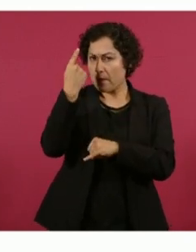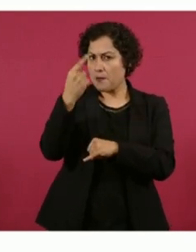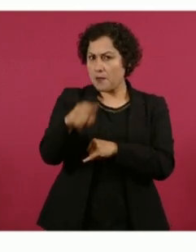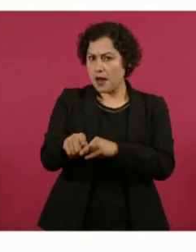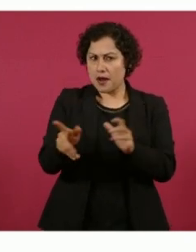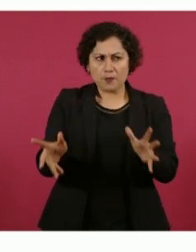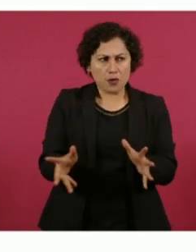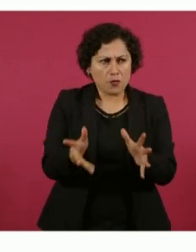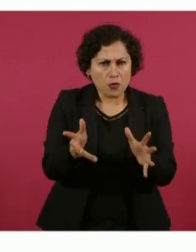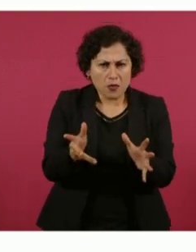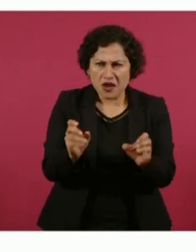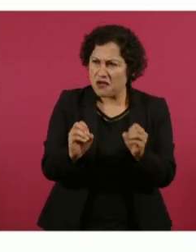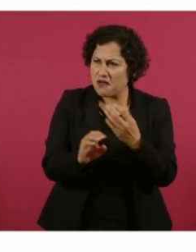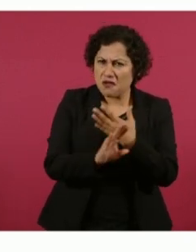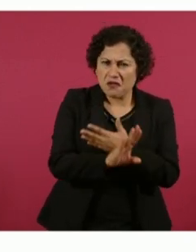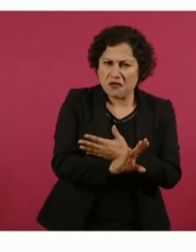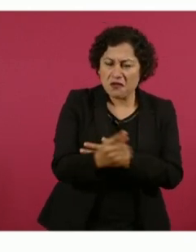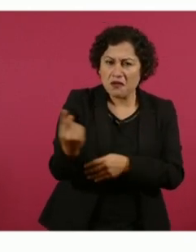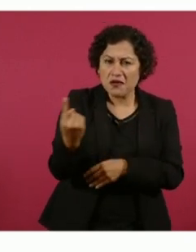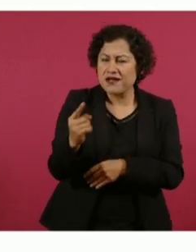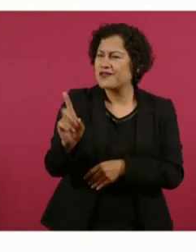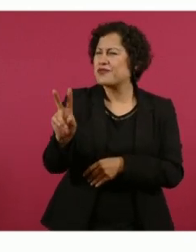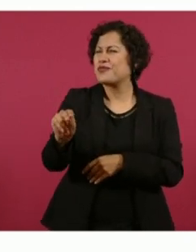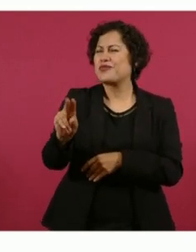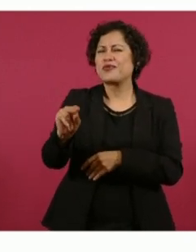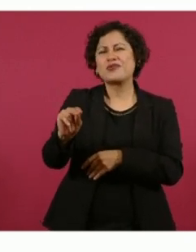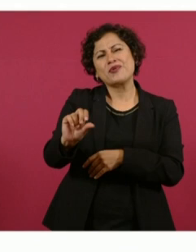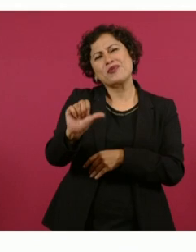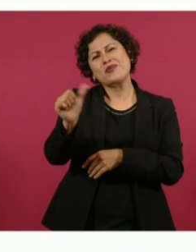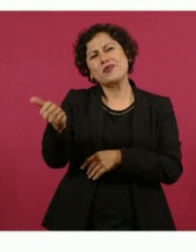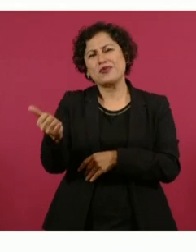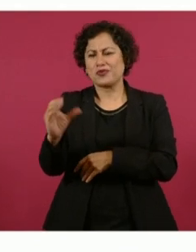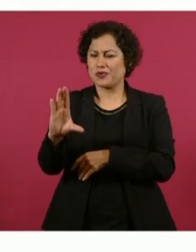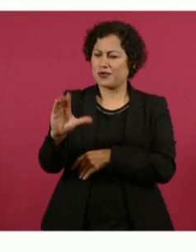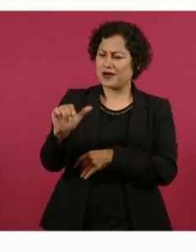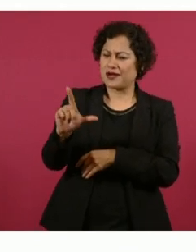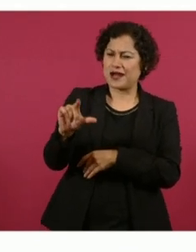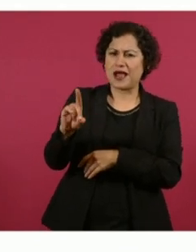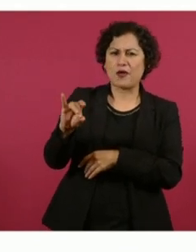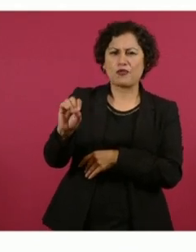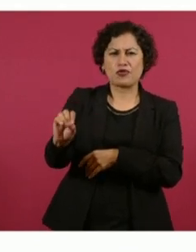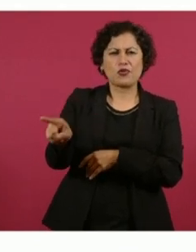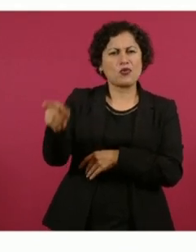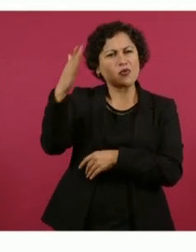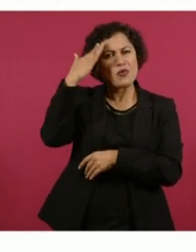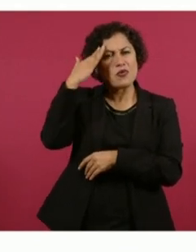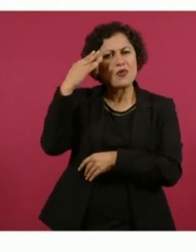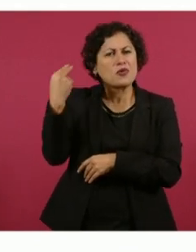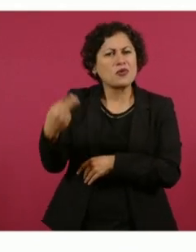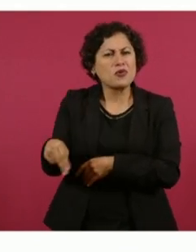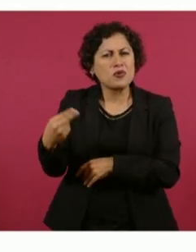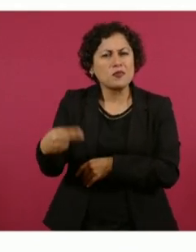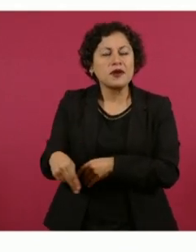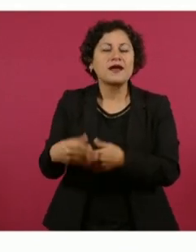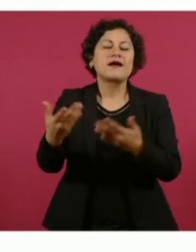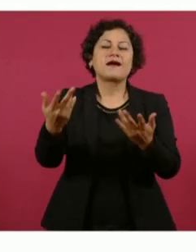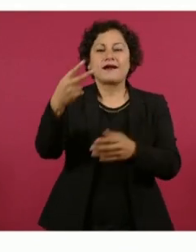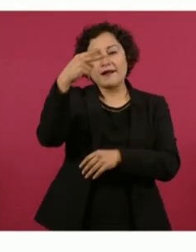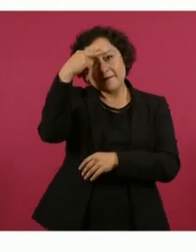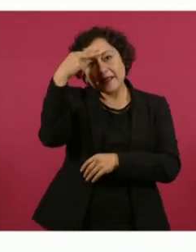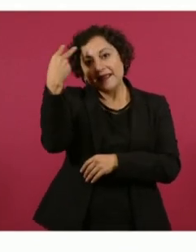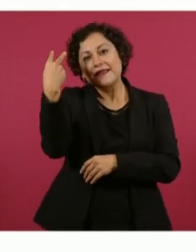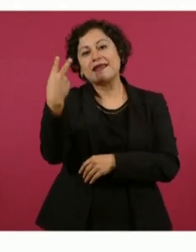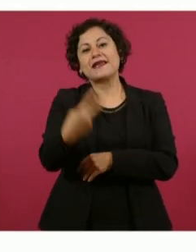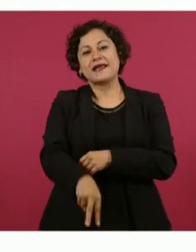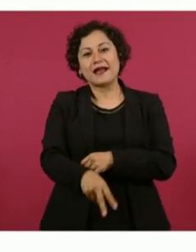promover. ¿Eh? No, la otra, la de Claudio X González. Mexicanos. Mexicanos a favor de la